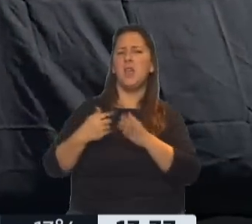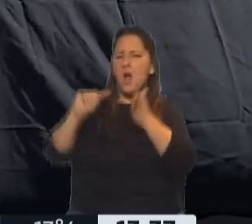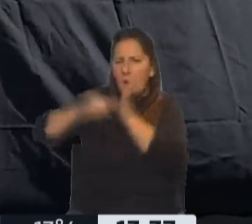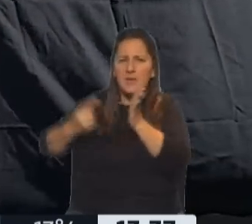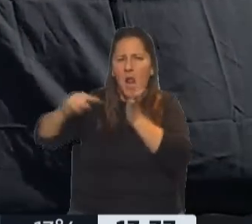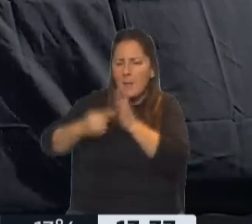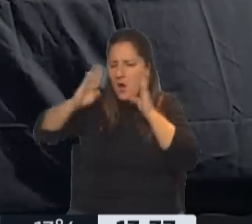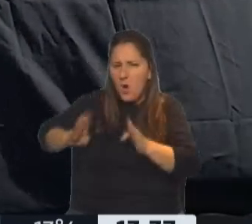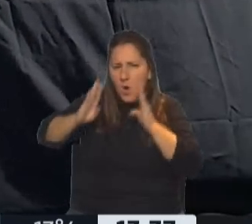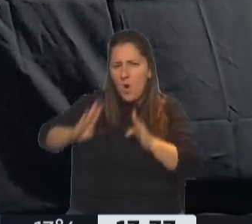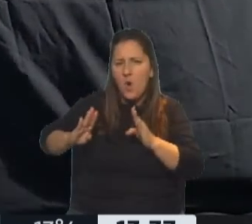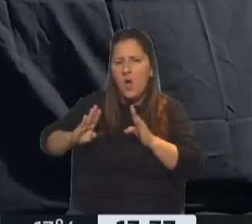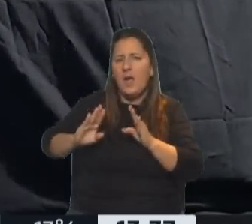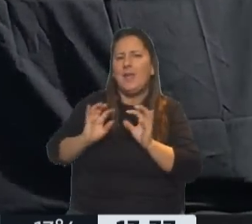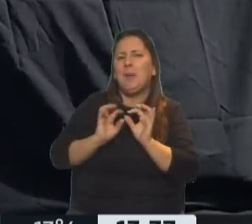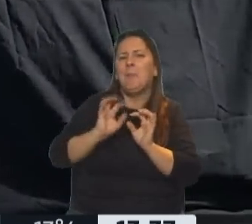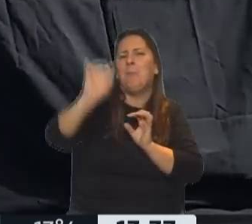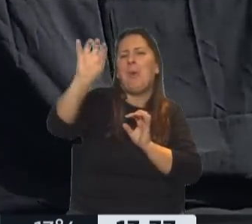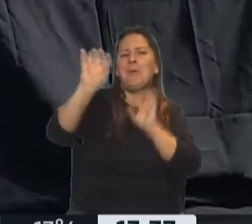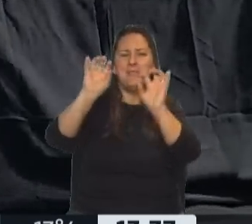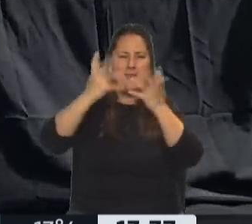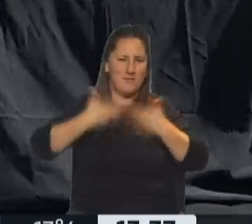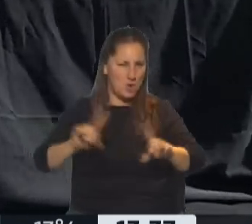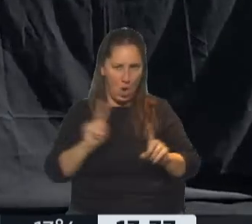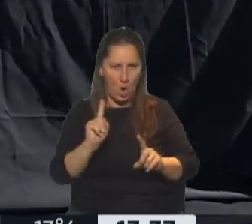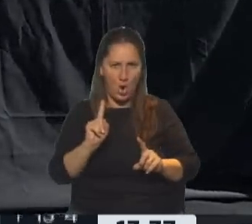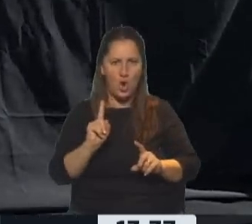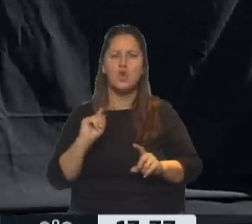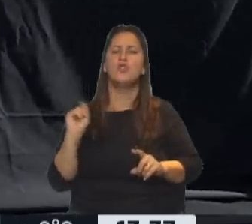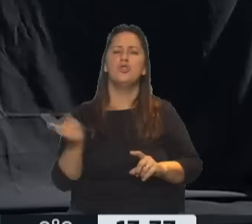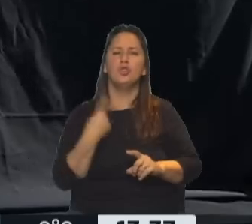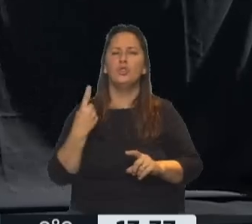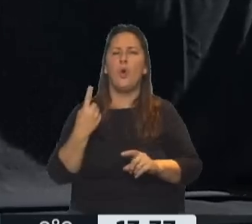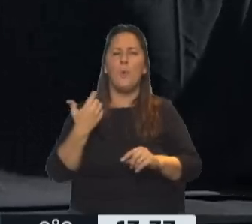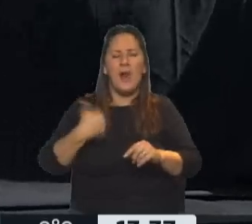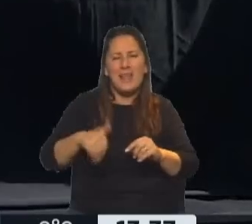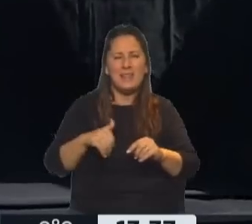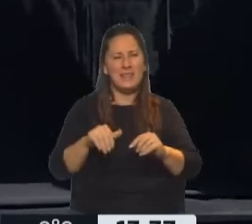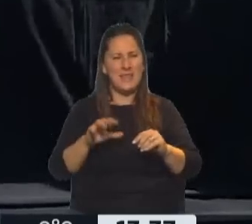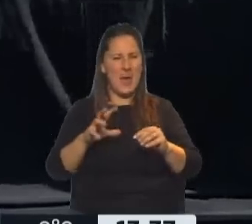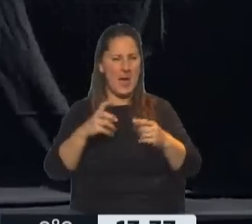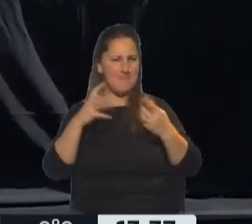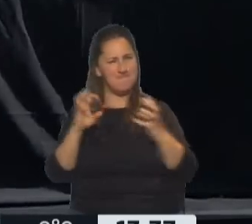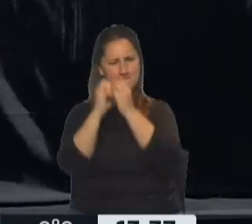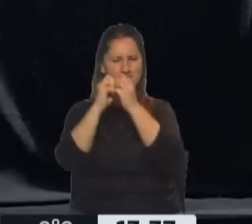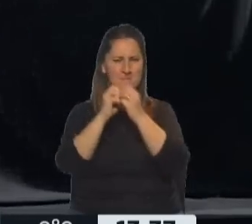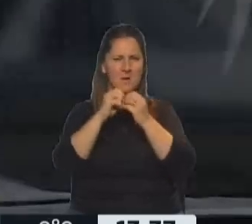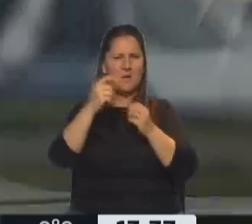fuerte y Argentinas periféricas. No necesitamos esa Argentina arácnida que se